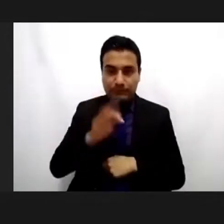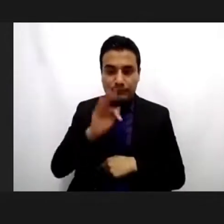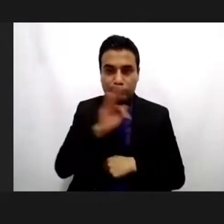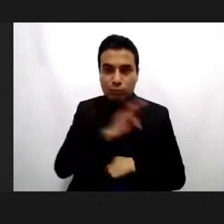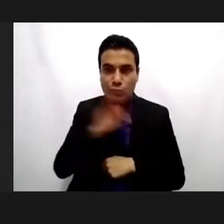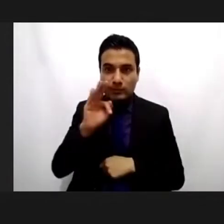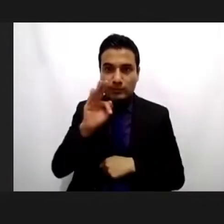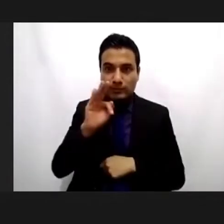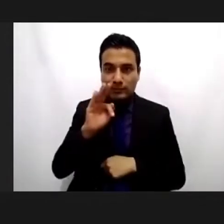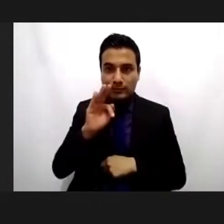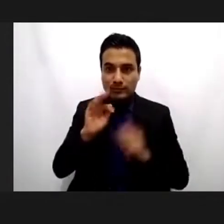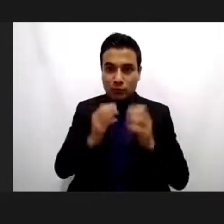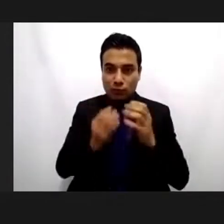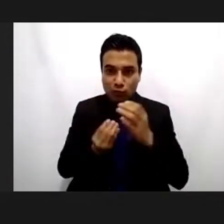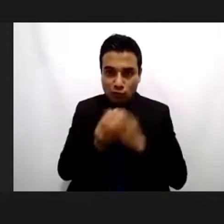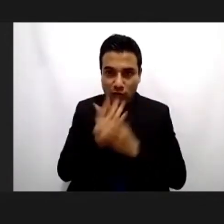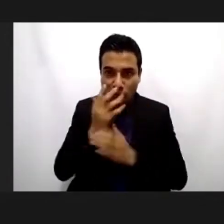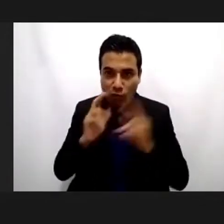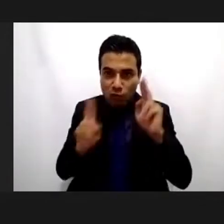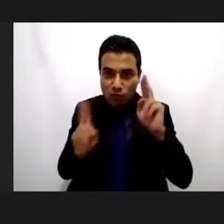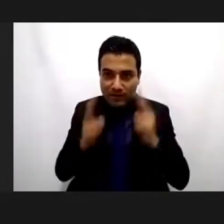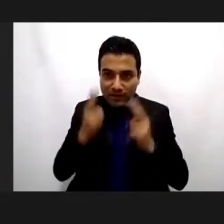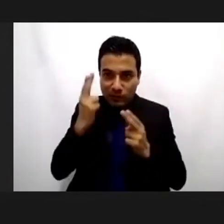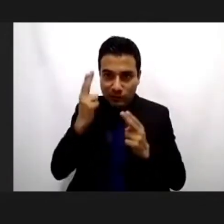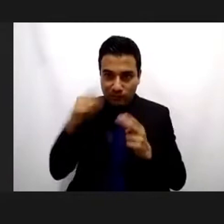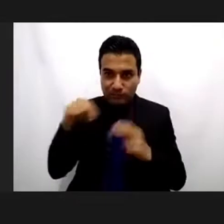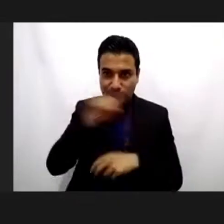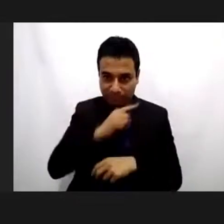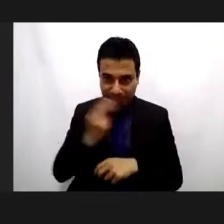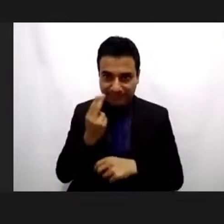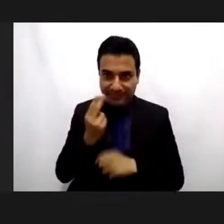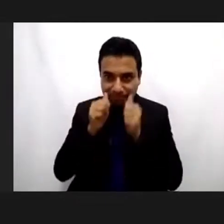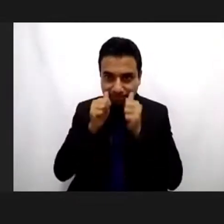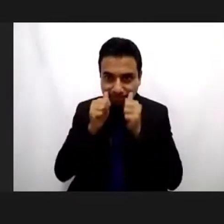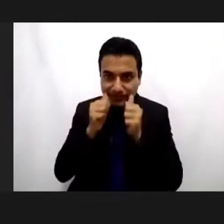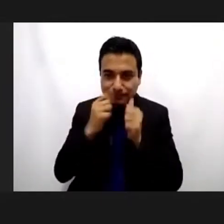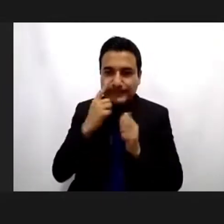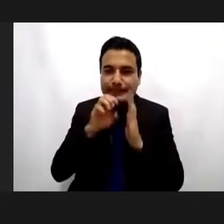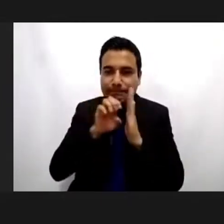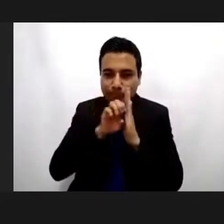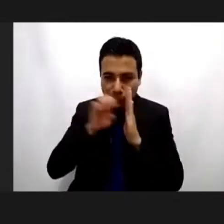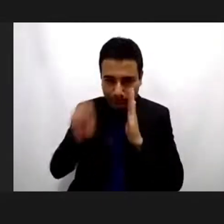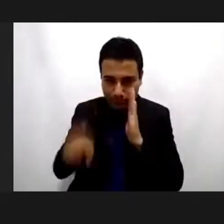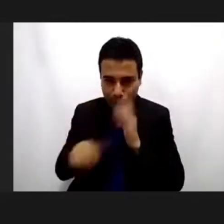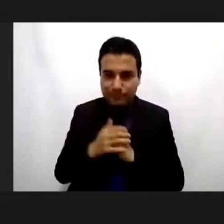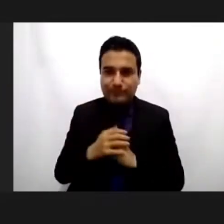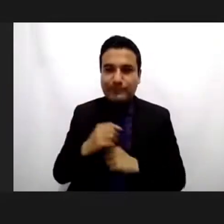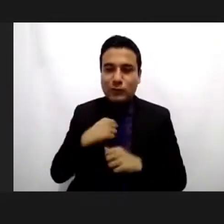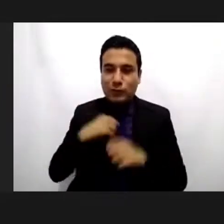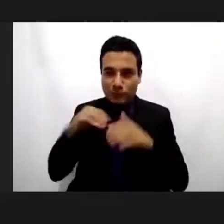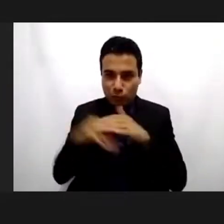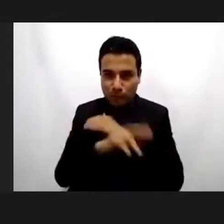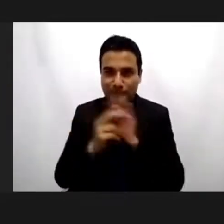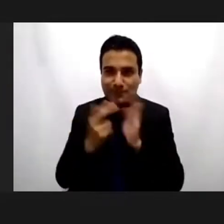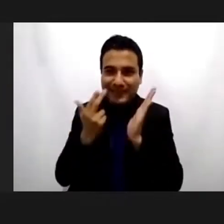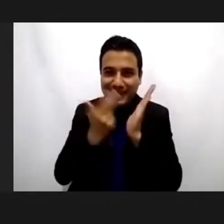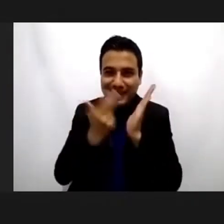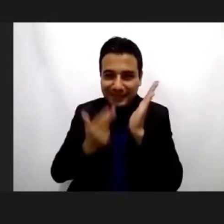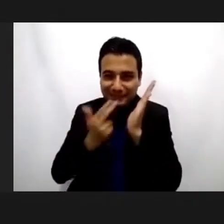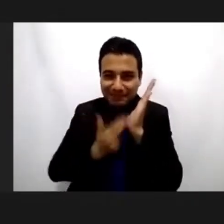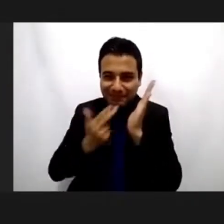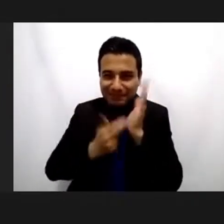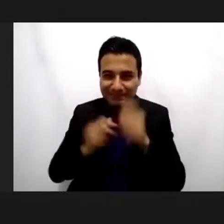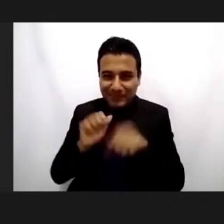universo diferente que me obliga a prestar atención. Cuando yo entro, por ejemplo, en un taller mecánico